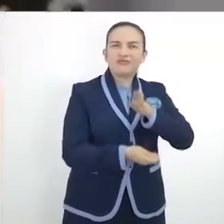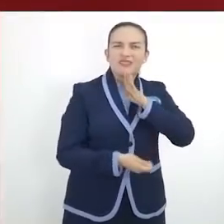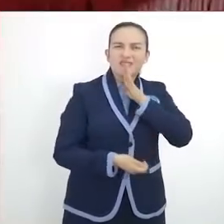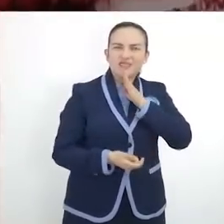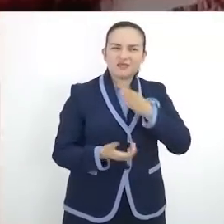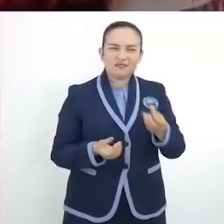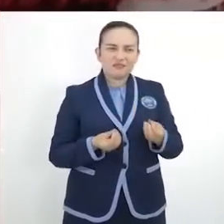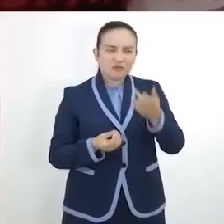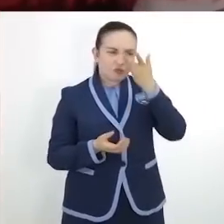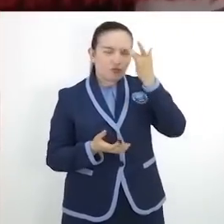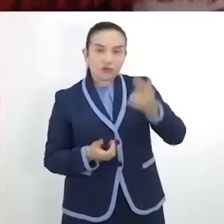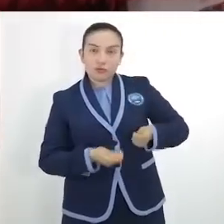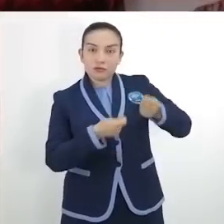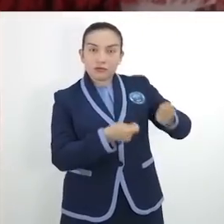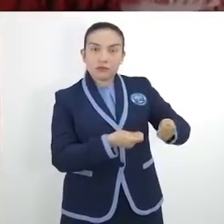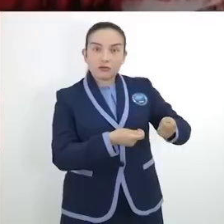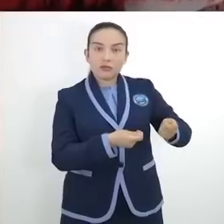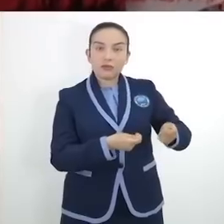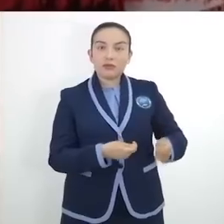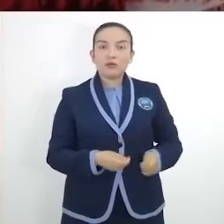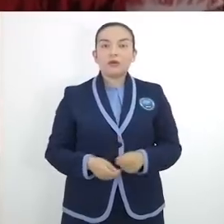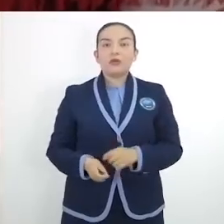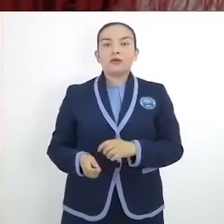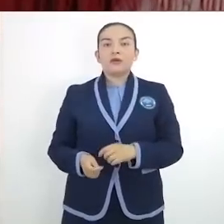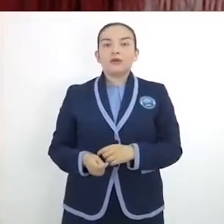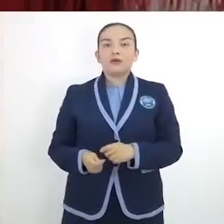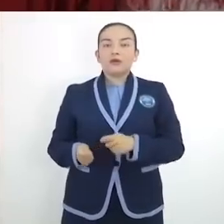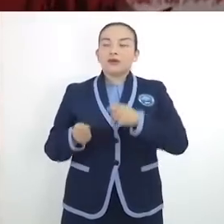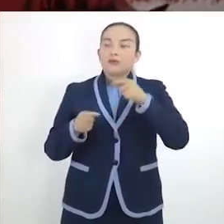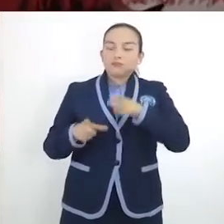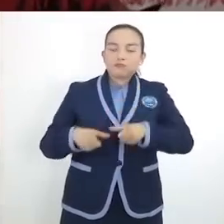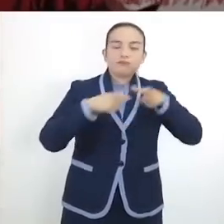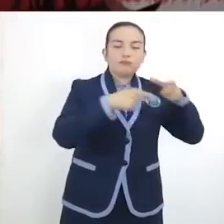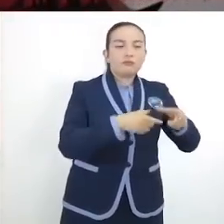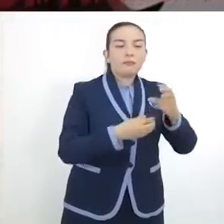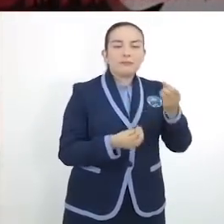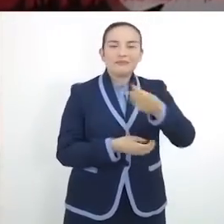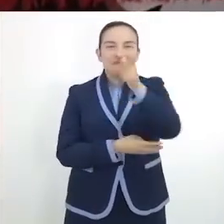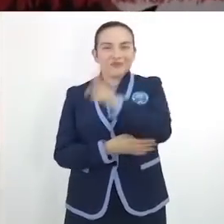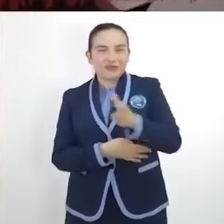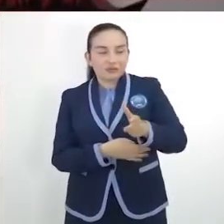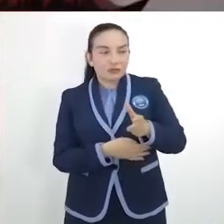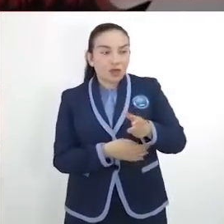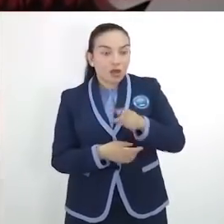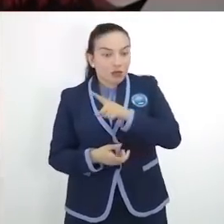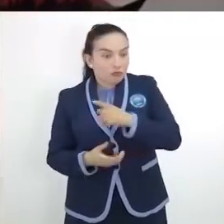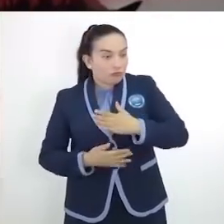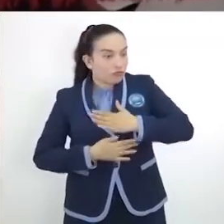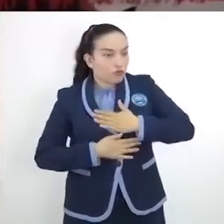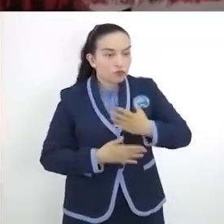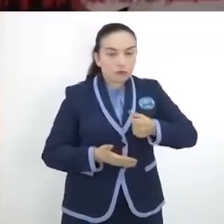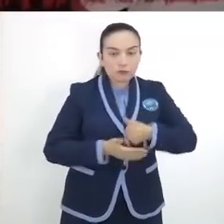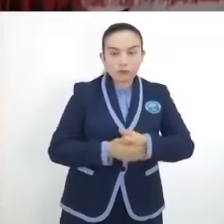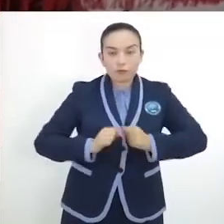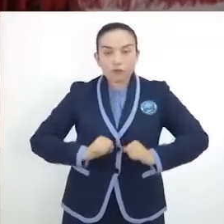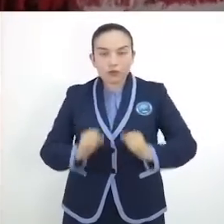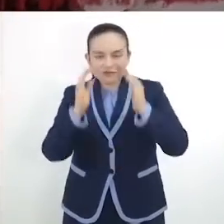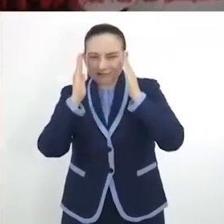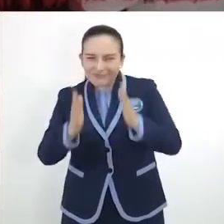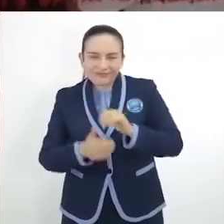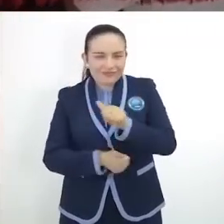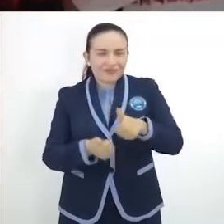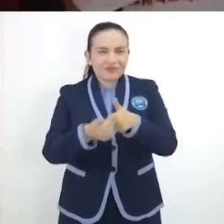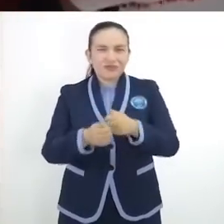de Policía Militar número 15, Bacatá, se confiere a aquellas personas que con entrega, esfuerzo y